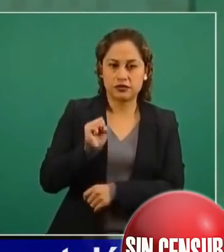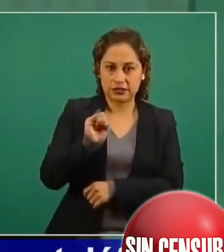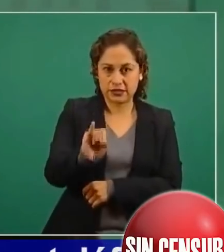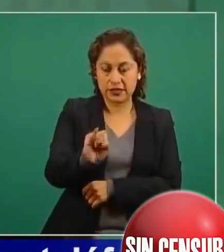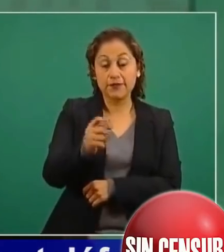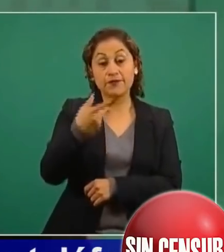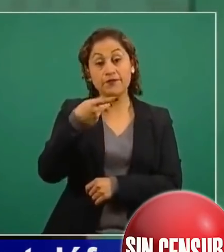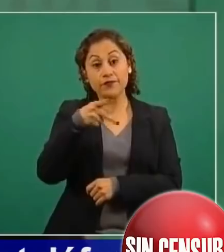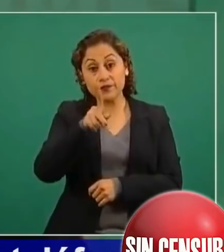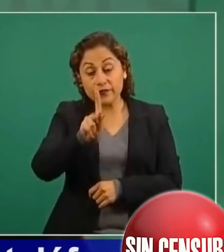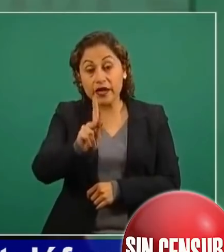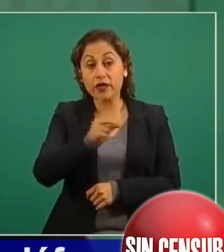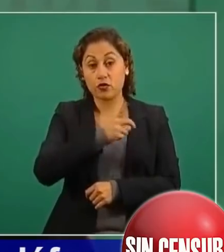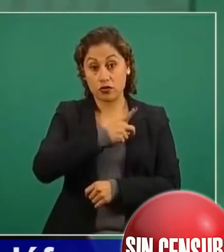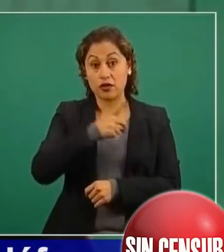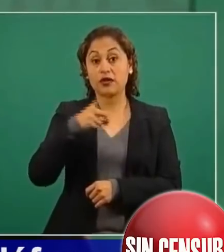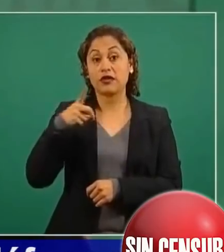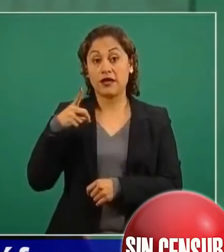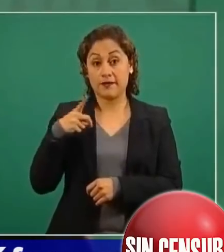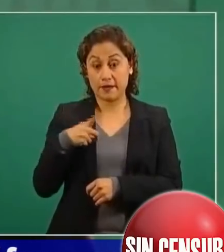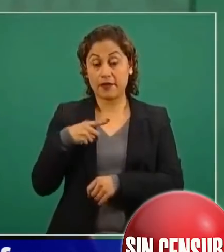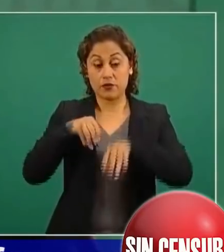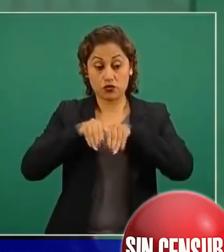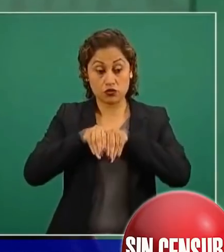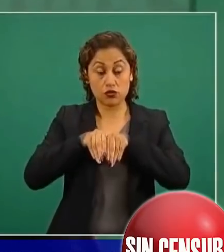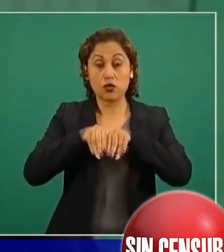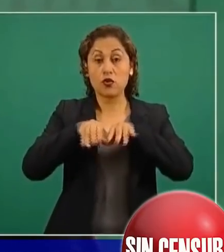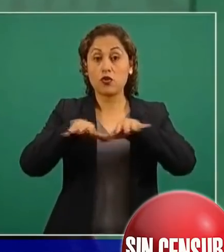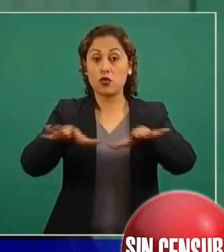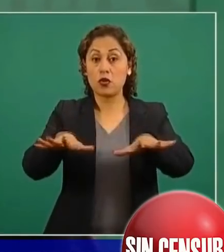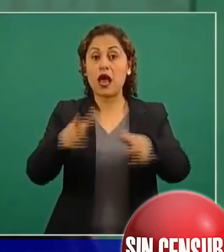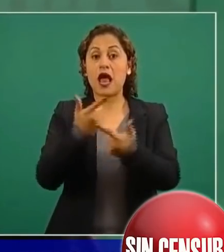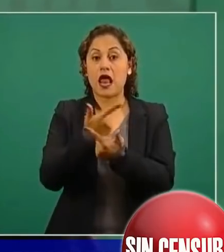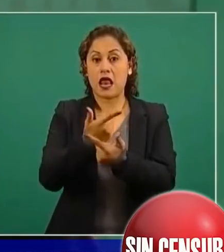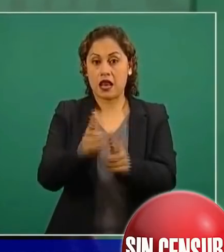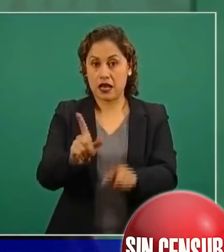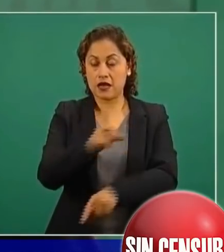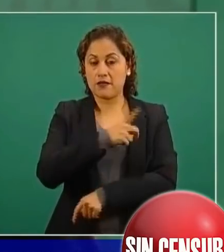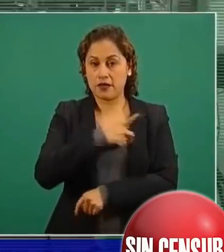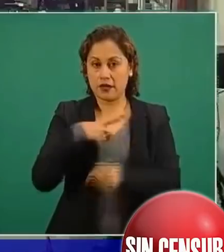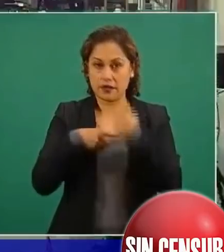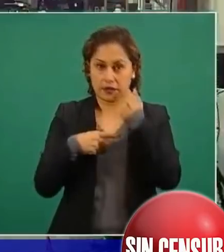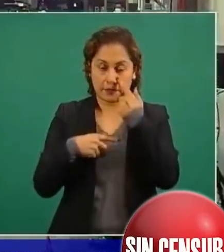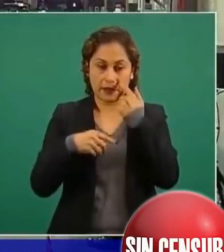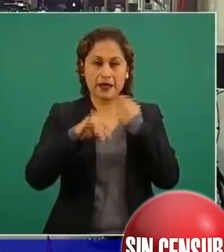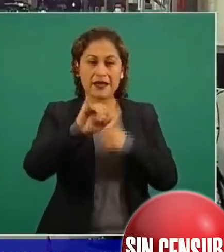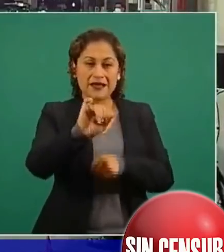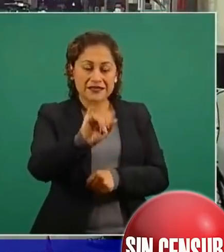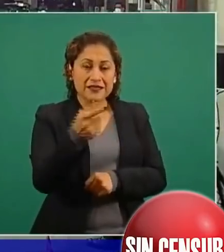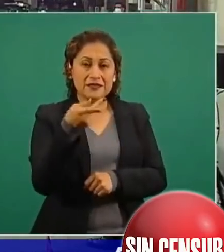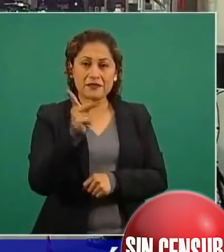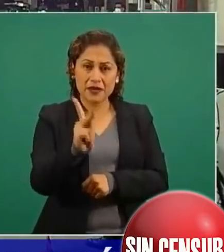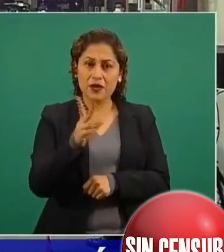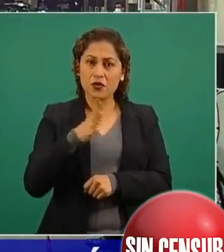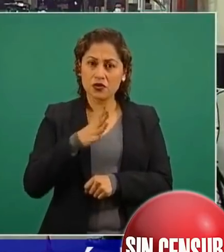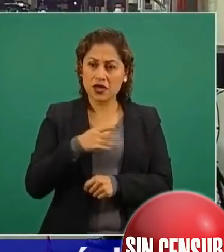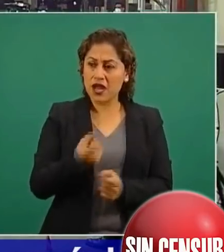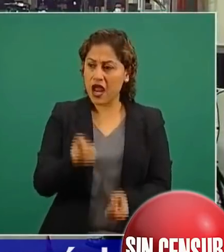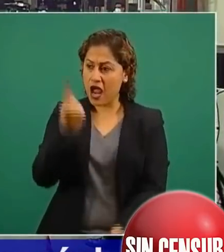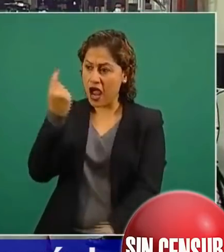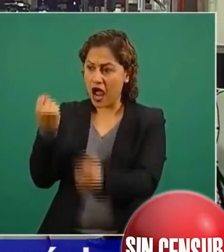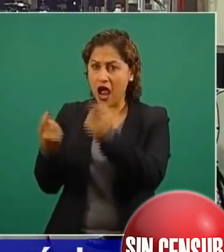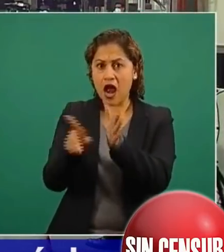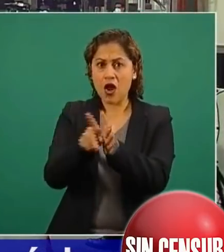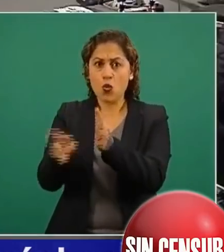garantizar que haya información por todos los medios. Pero hay periodistas en ese momento independientes y que no reciben ni un